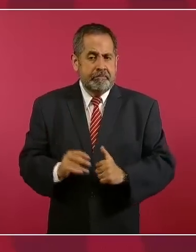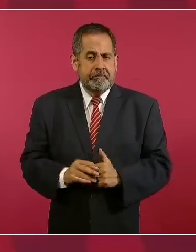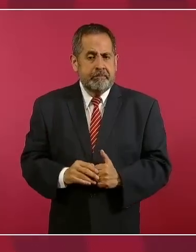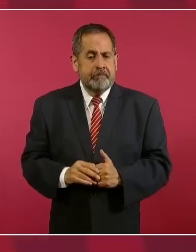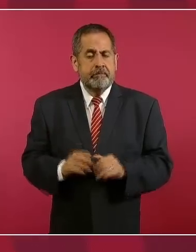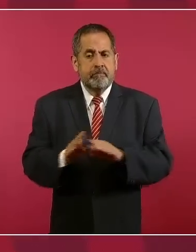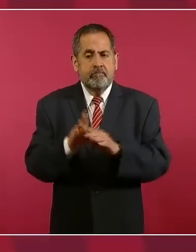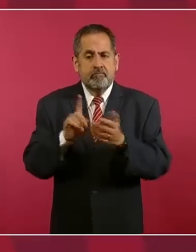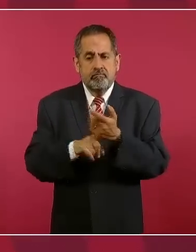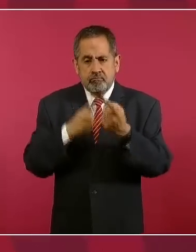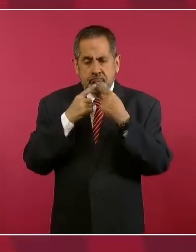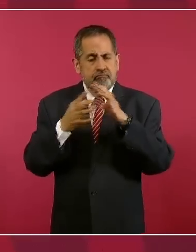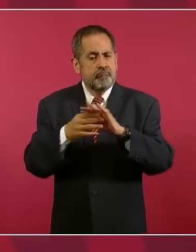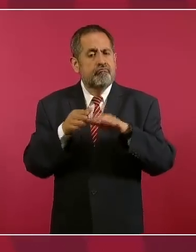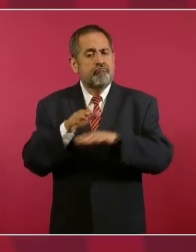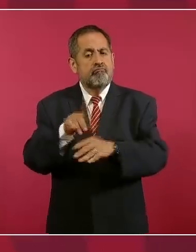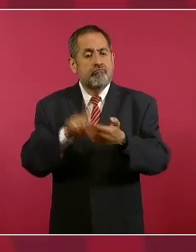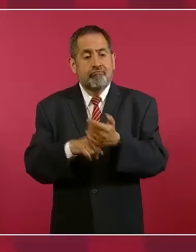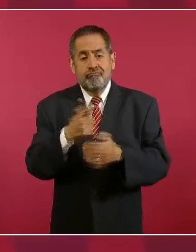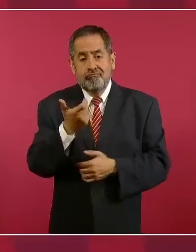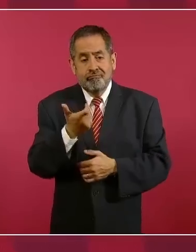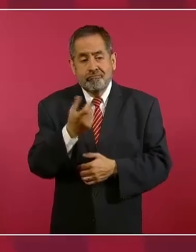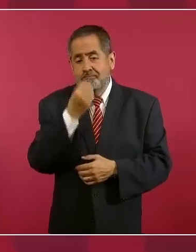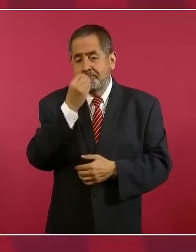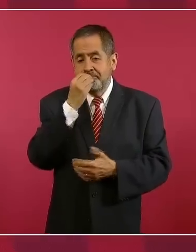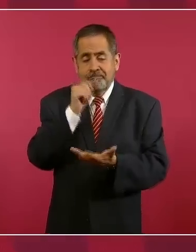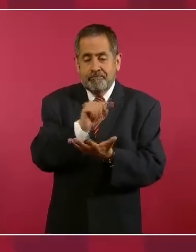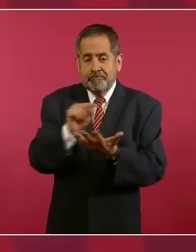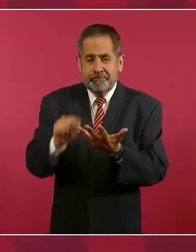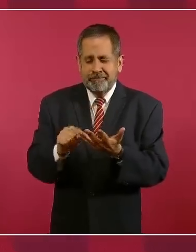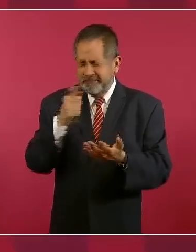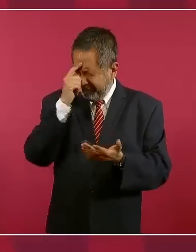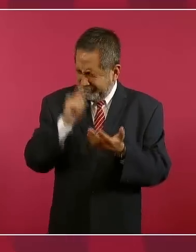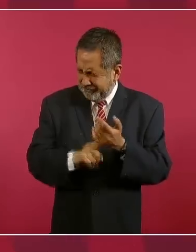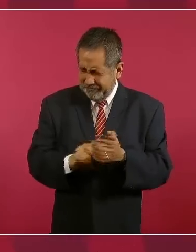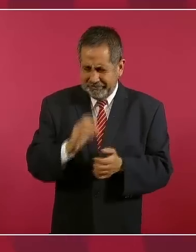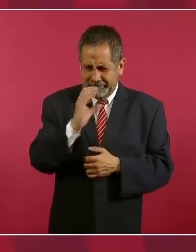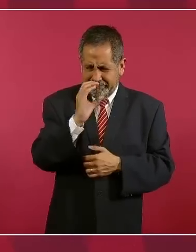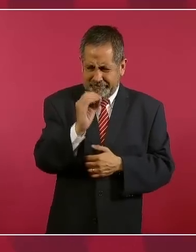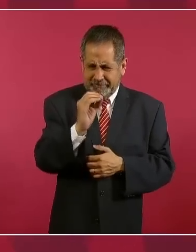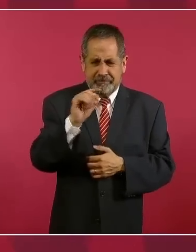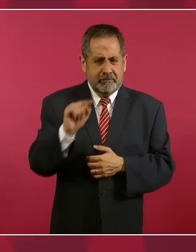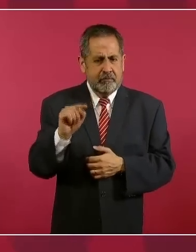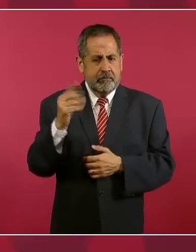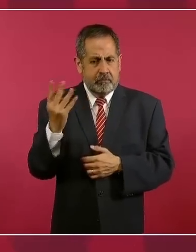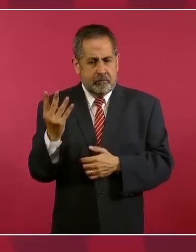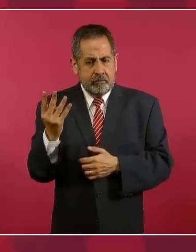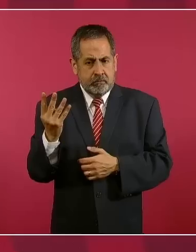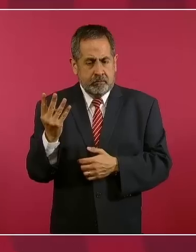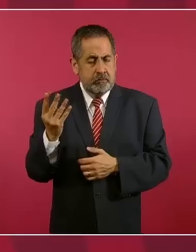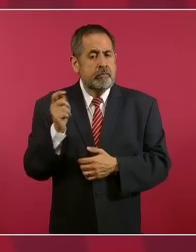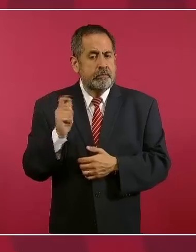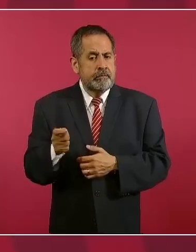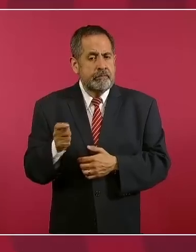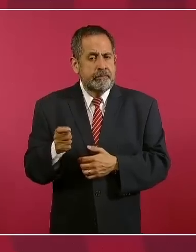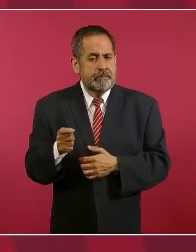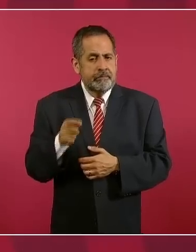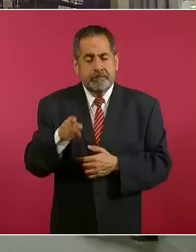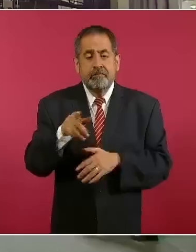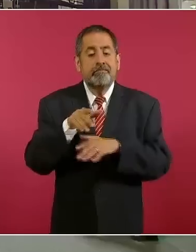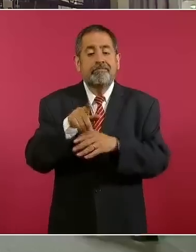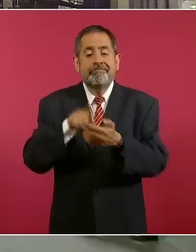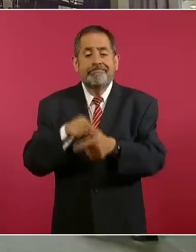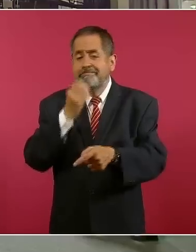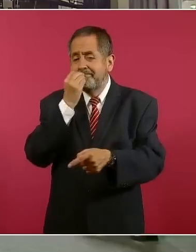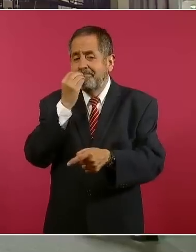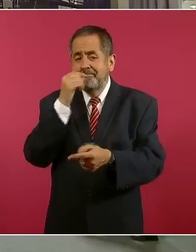tiene que ver con alimentos. Creo que es 0.4 y fue alimento,